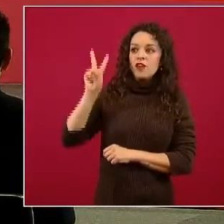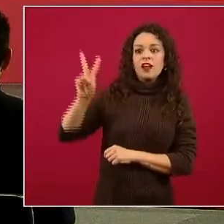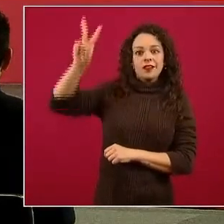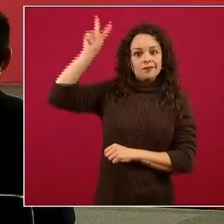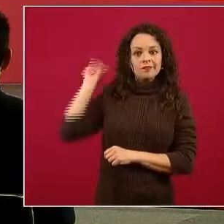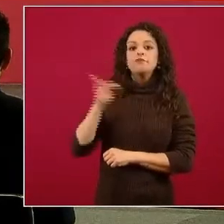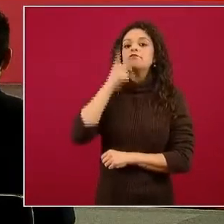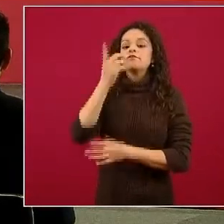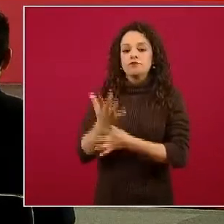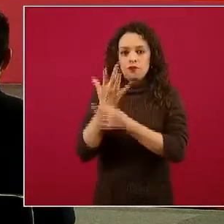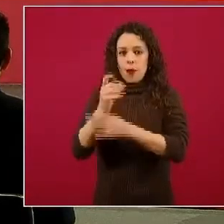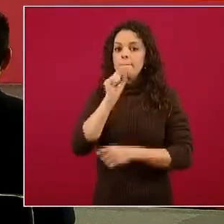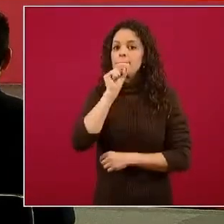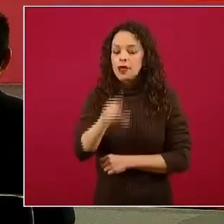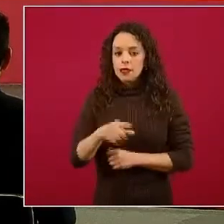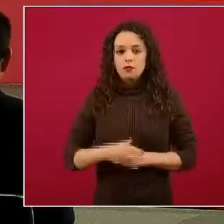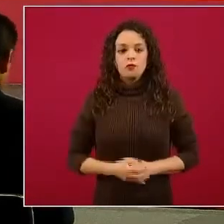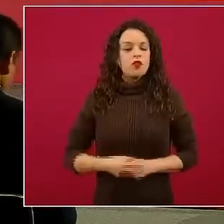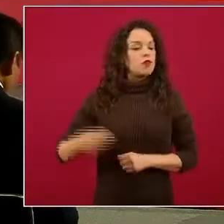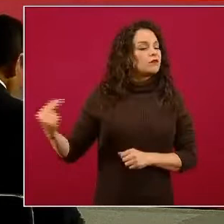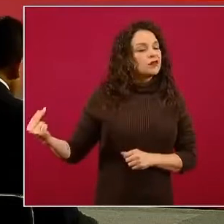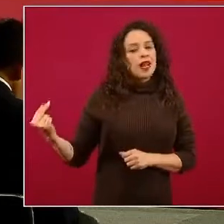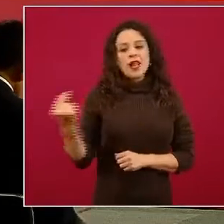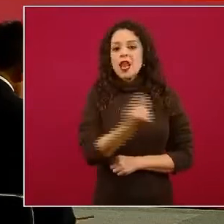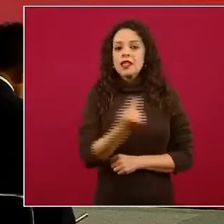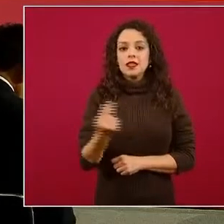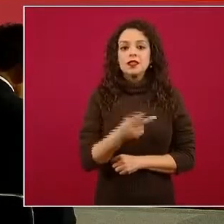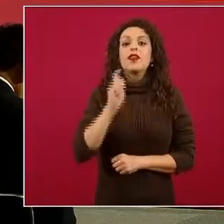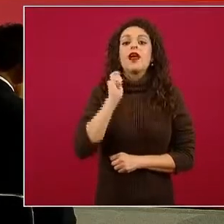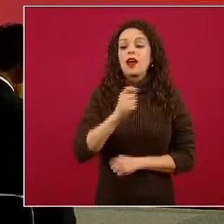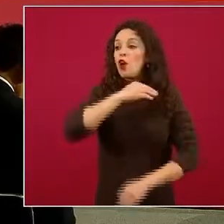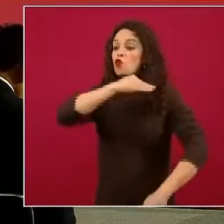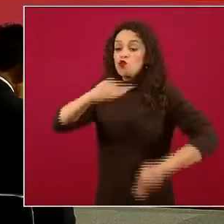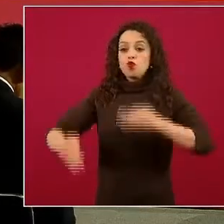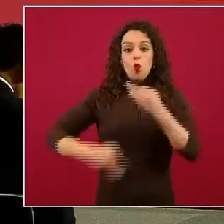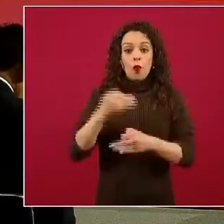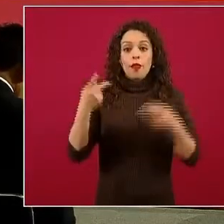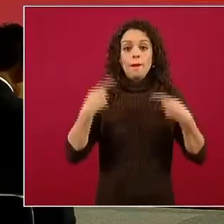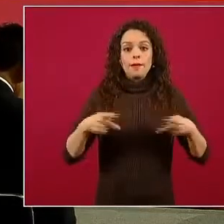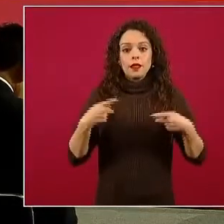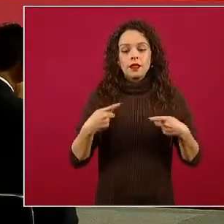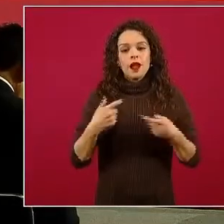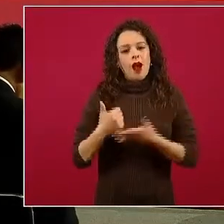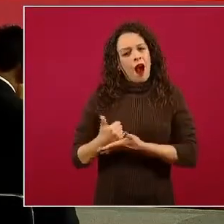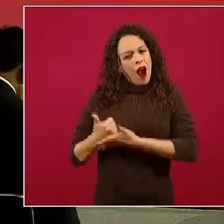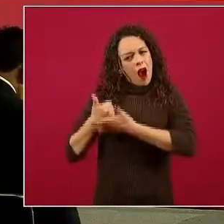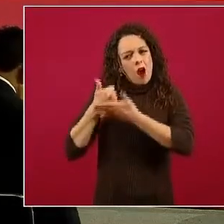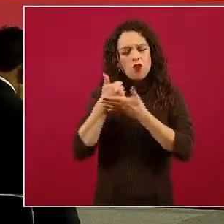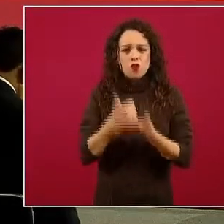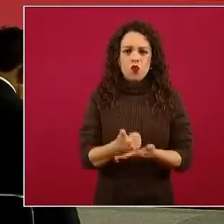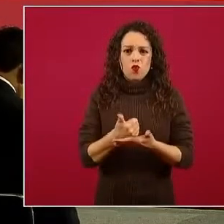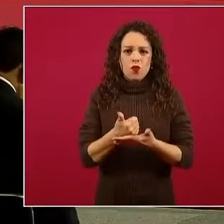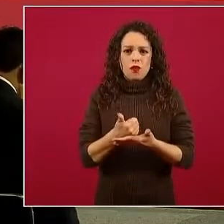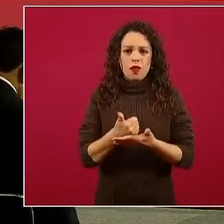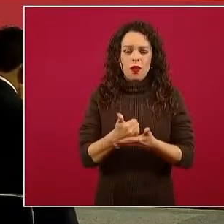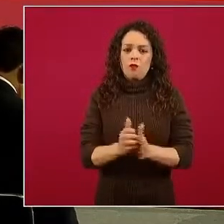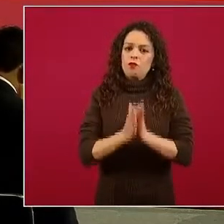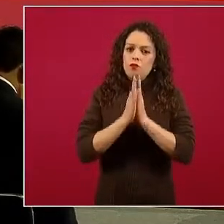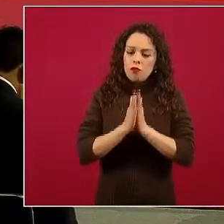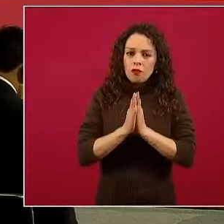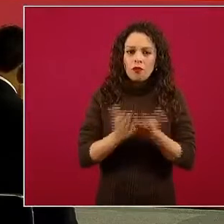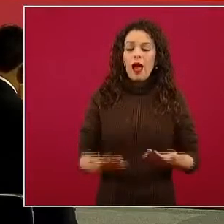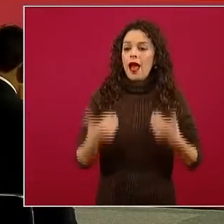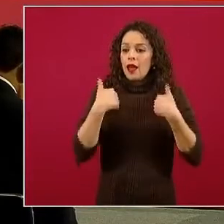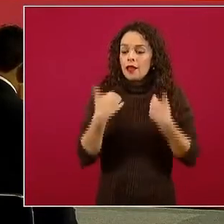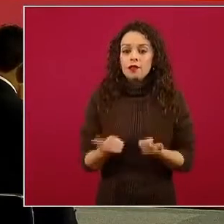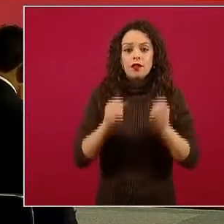el señalamiento es: necesitamos que todas y todos cooperen, colaboren, tengan